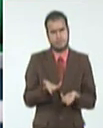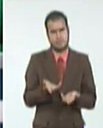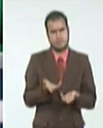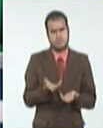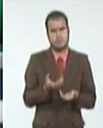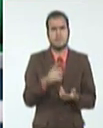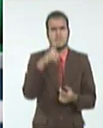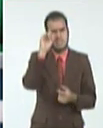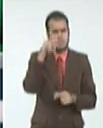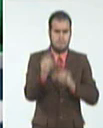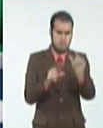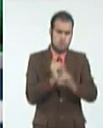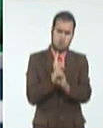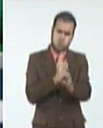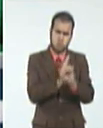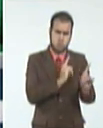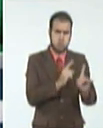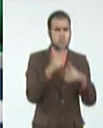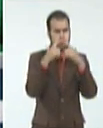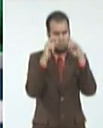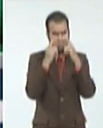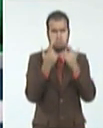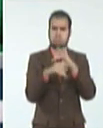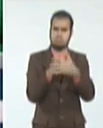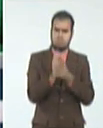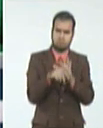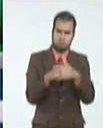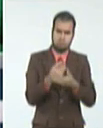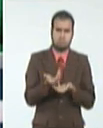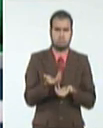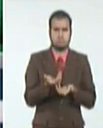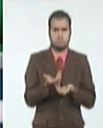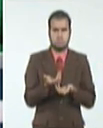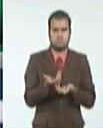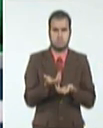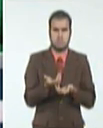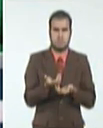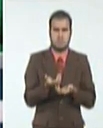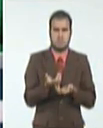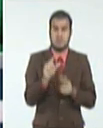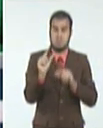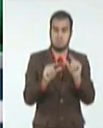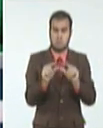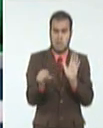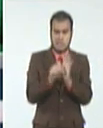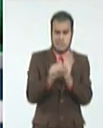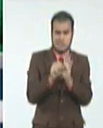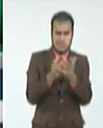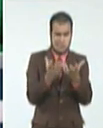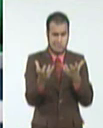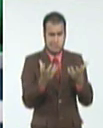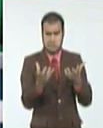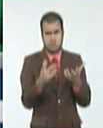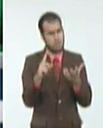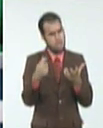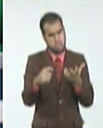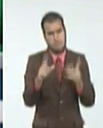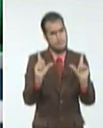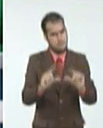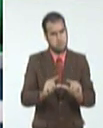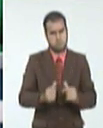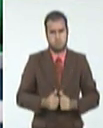social, las soluciones desinfectantes, evitar las moloteras, evitar las concentraciones de